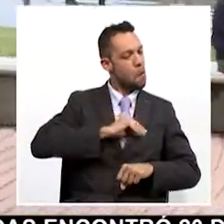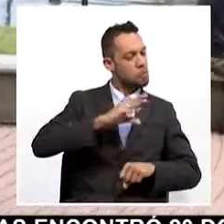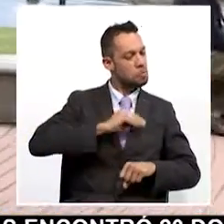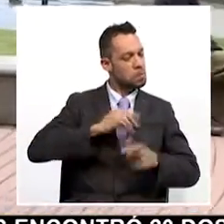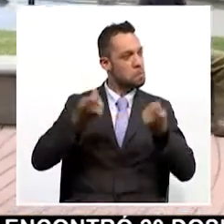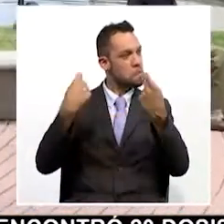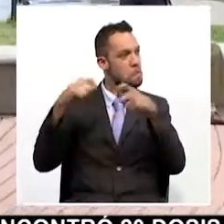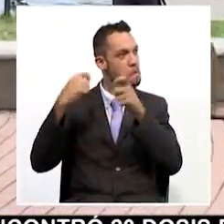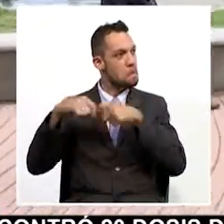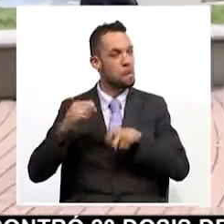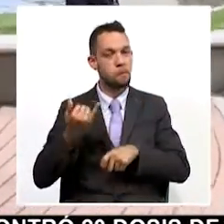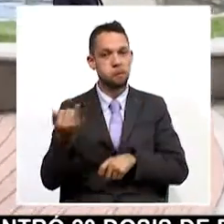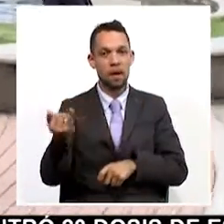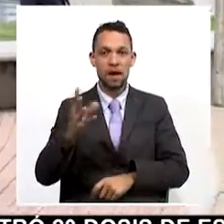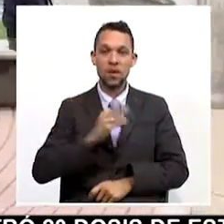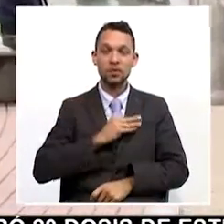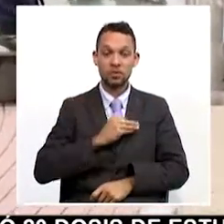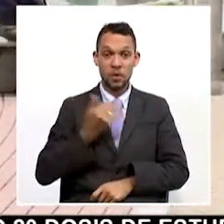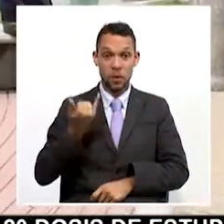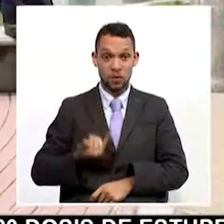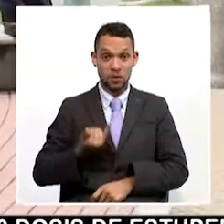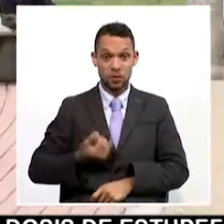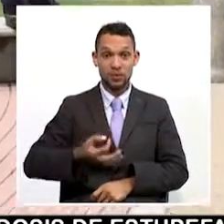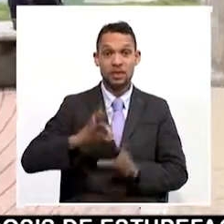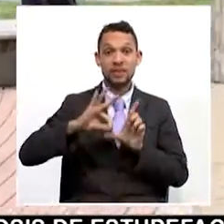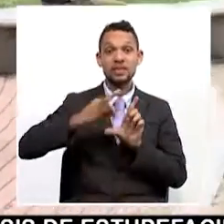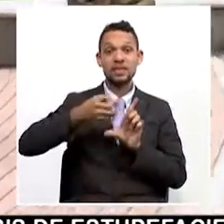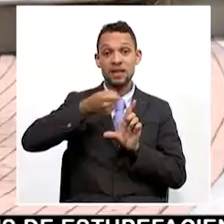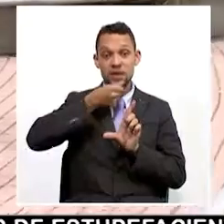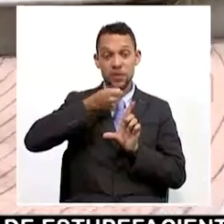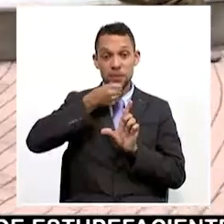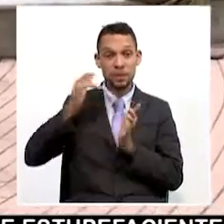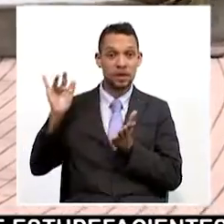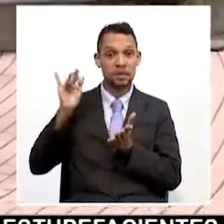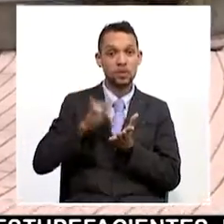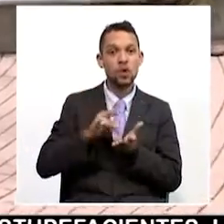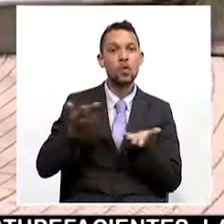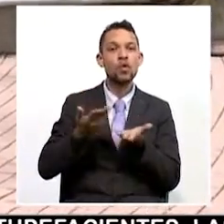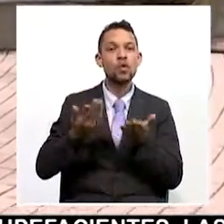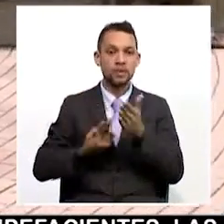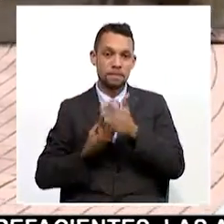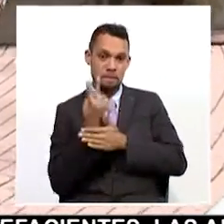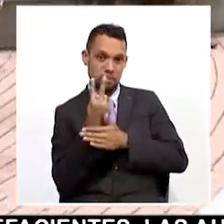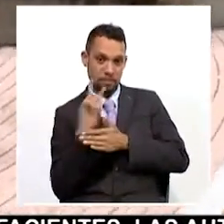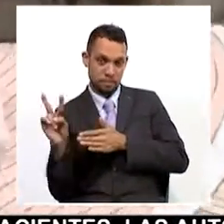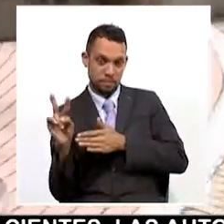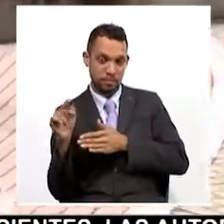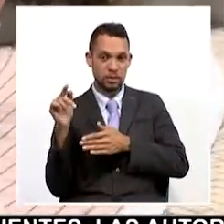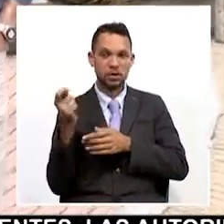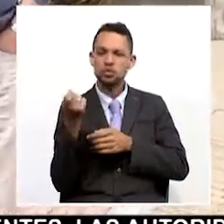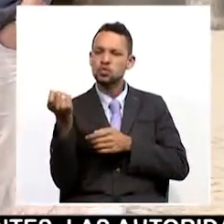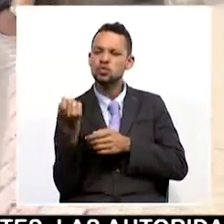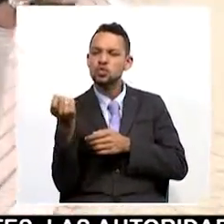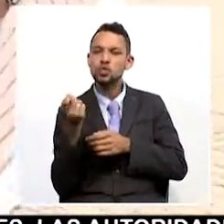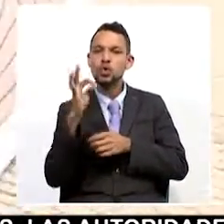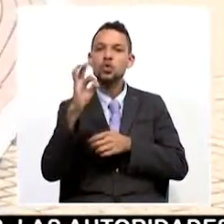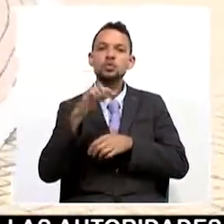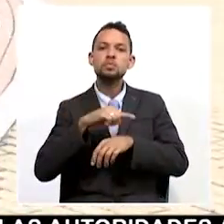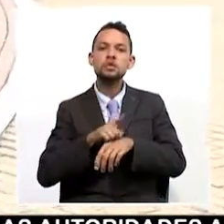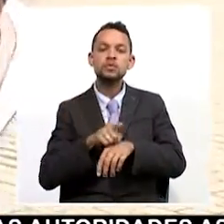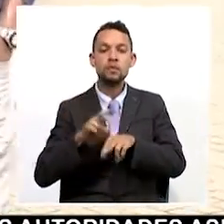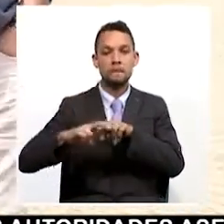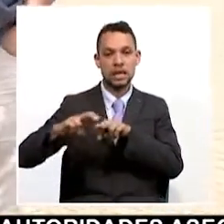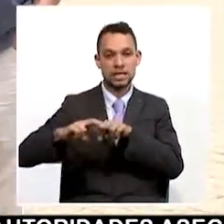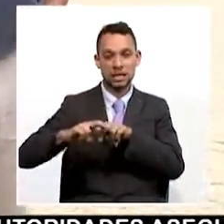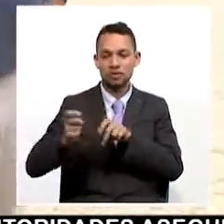alegrías. En Crónicas de Telecafé Noticias hemos llegado al municipio de Villa María Caldas, queda tan solo 8 minutos.